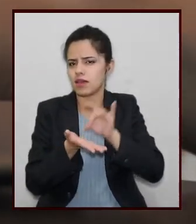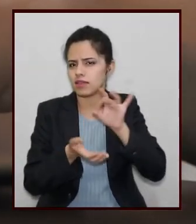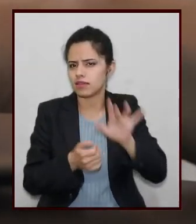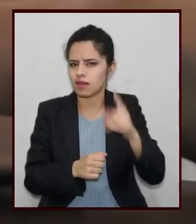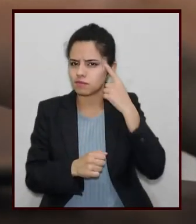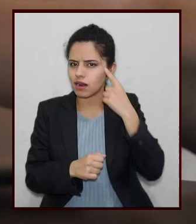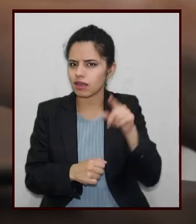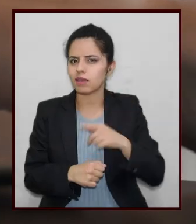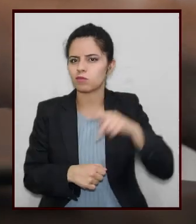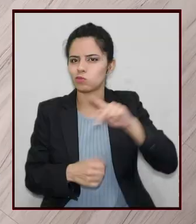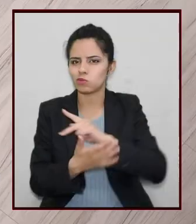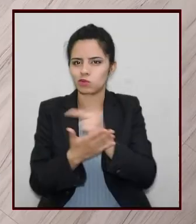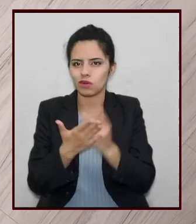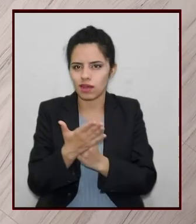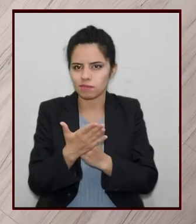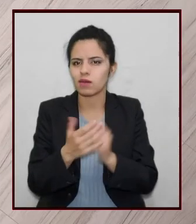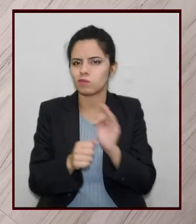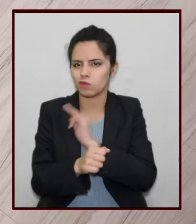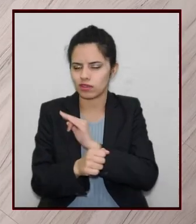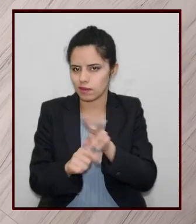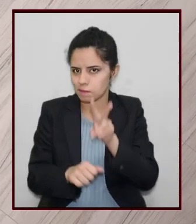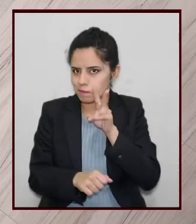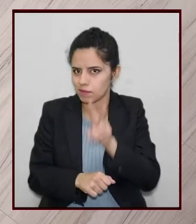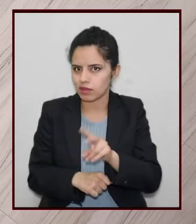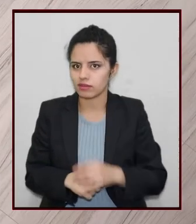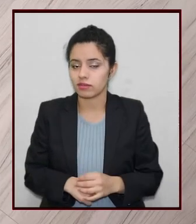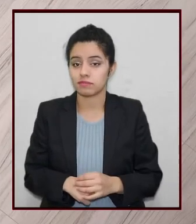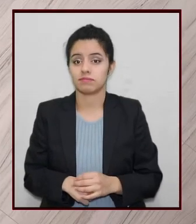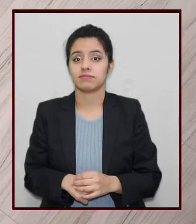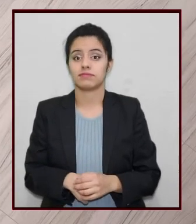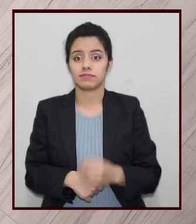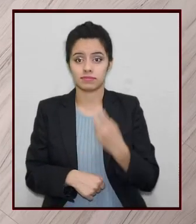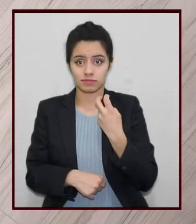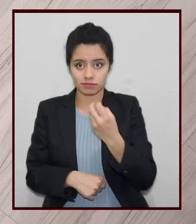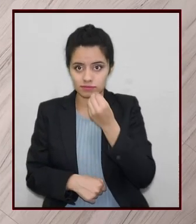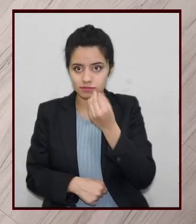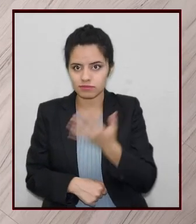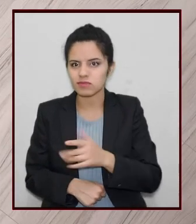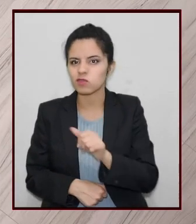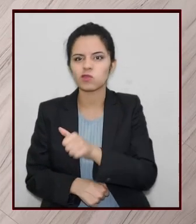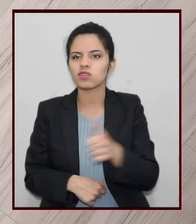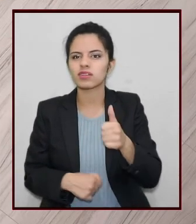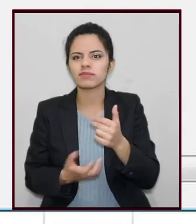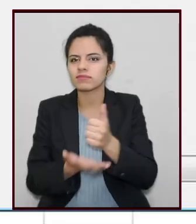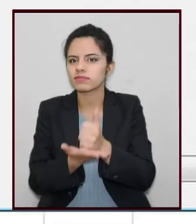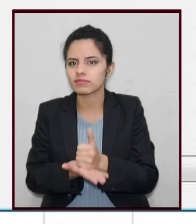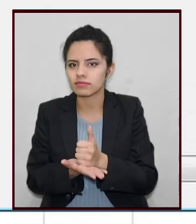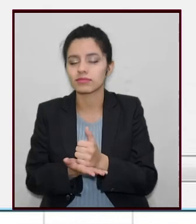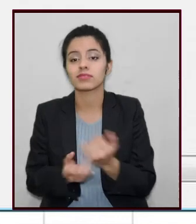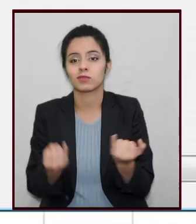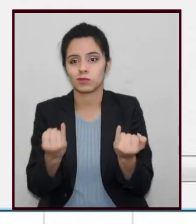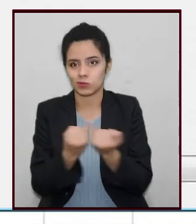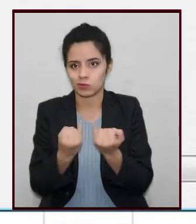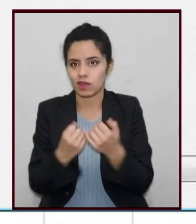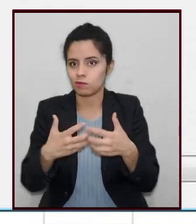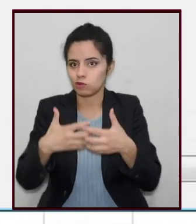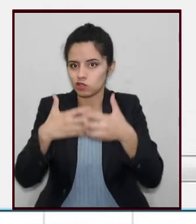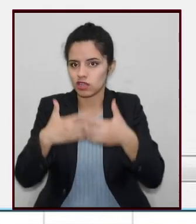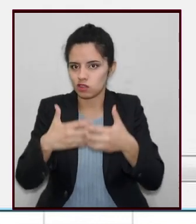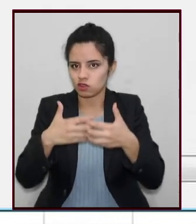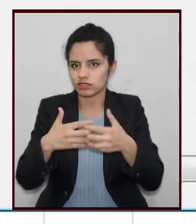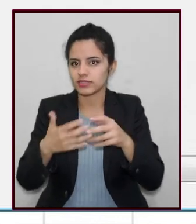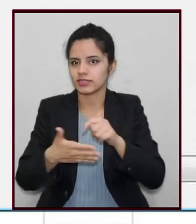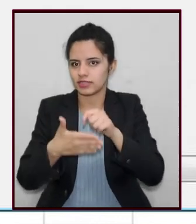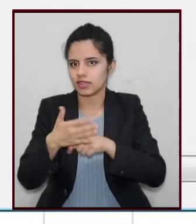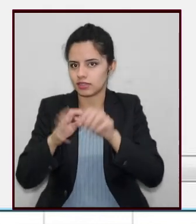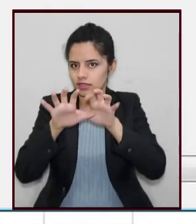en el programa de Microsoft. ¡No inventes! ¡Qué puntada tan buena! ¿Y qué otra función especial tiene esta app? Pues también tiene un procesador de textos